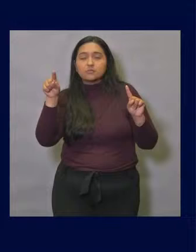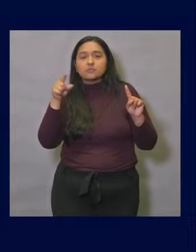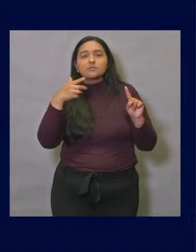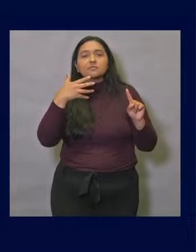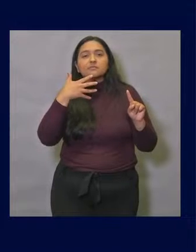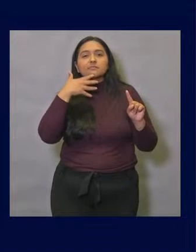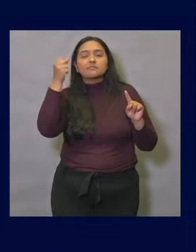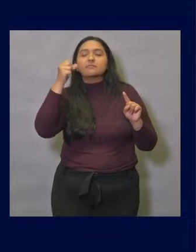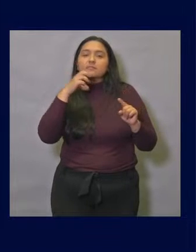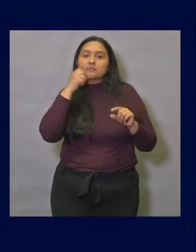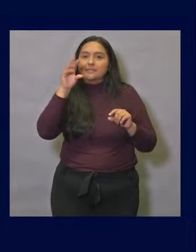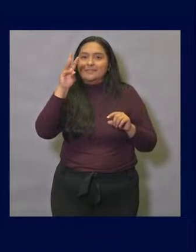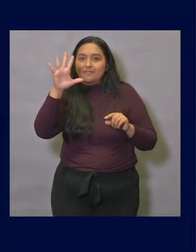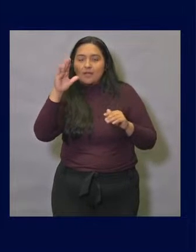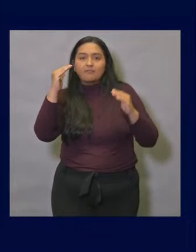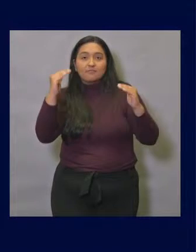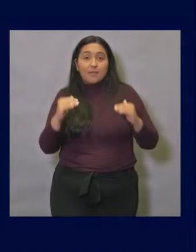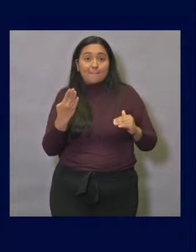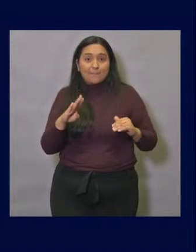de 65 años.